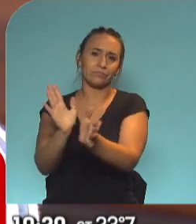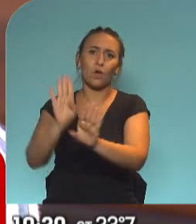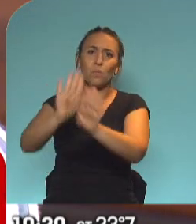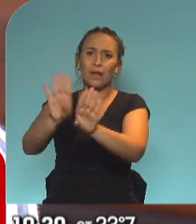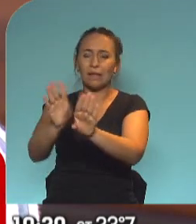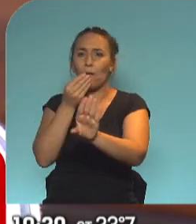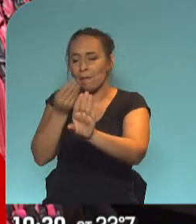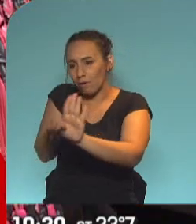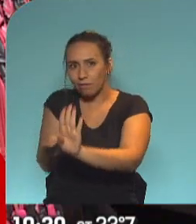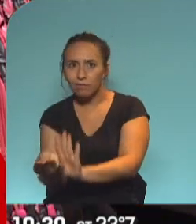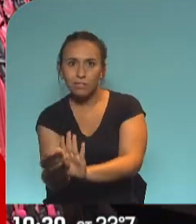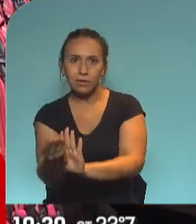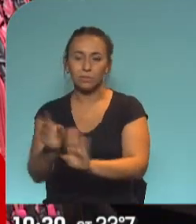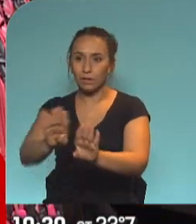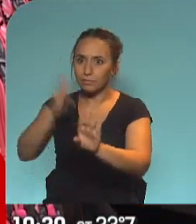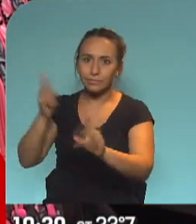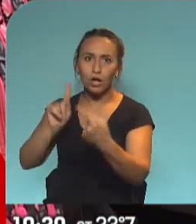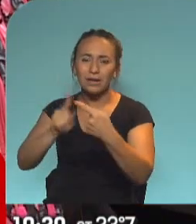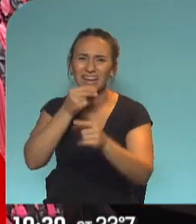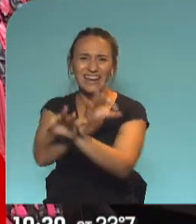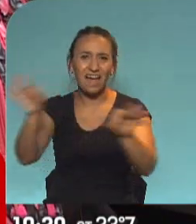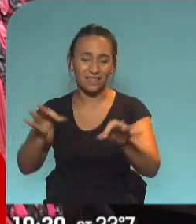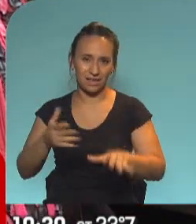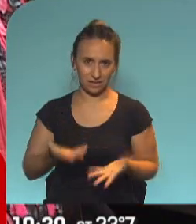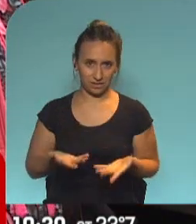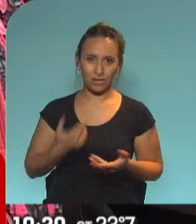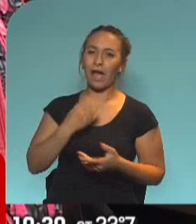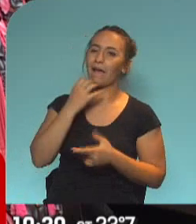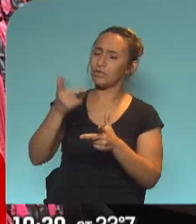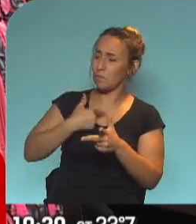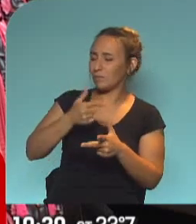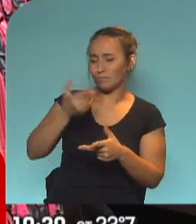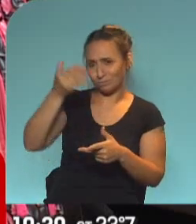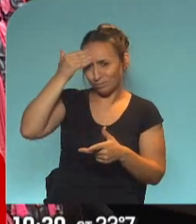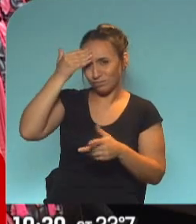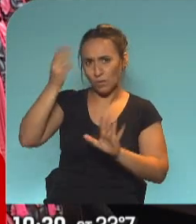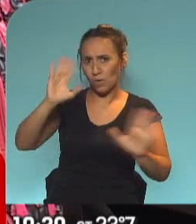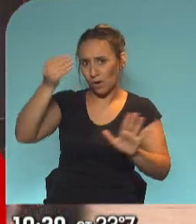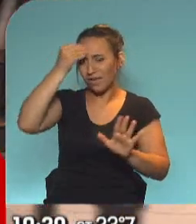puerta. Lo tenemos aprendido de memoria, claro. Yo no sé si, yo no pero sé si político. Que no lo entienden